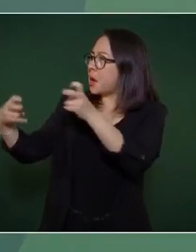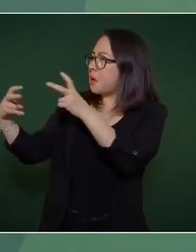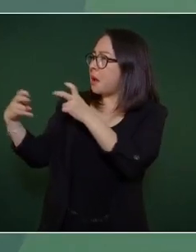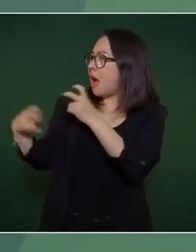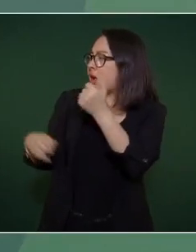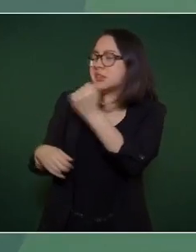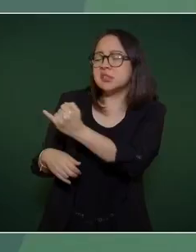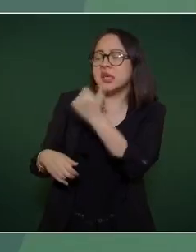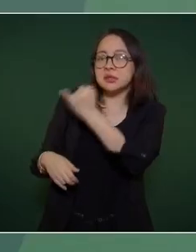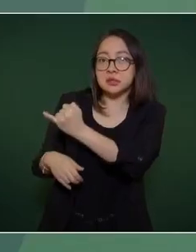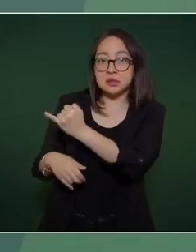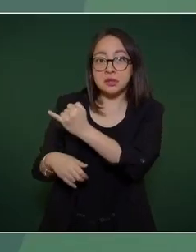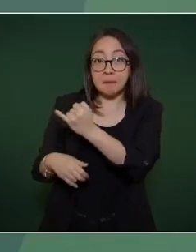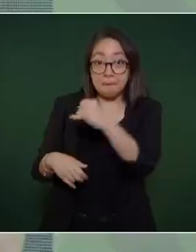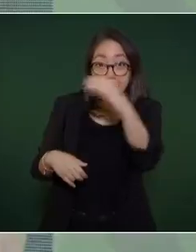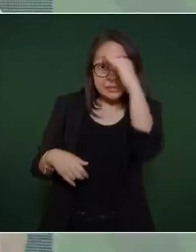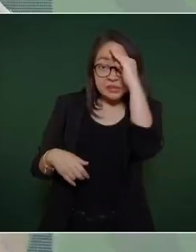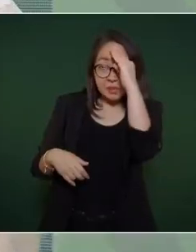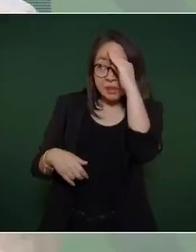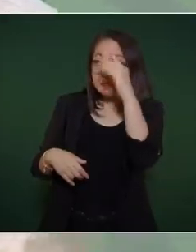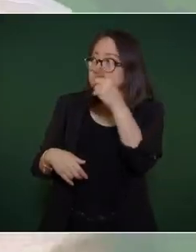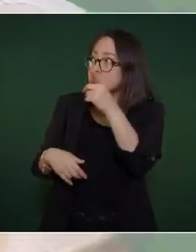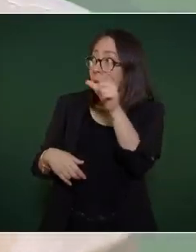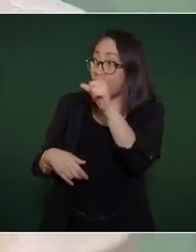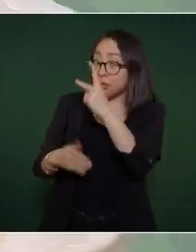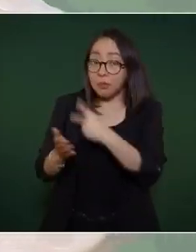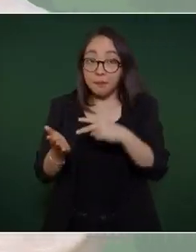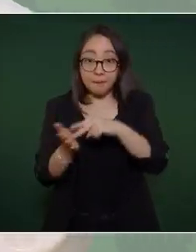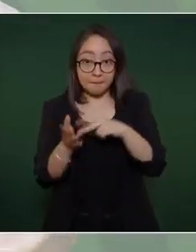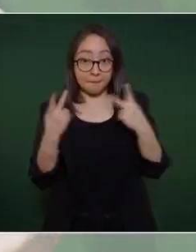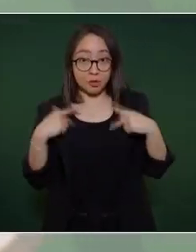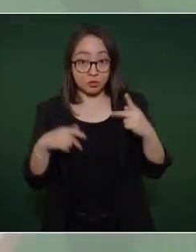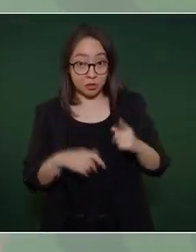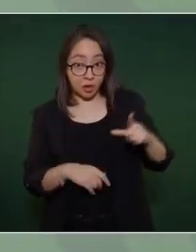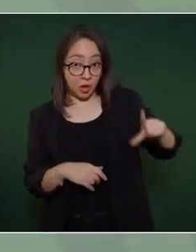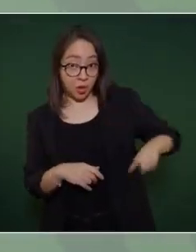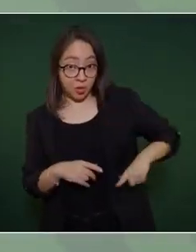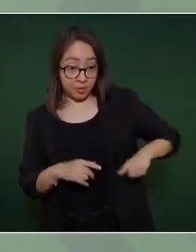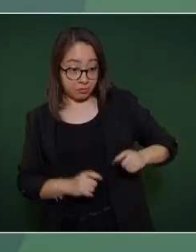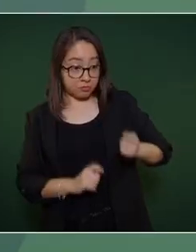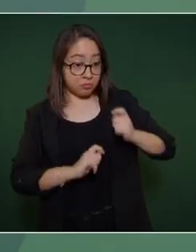Fíjense cómo habían